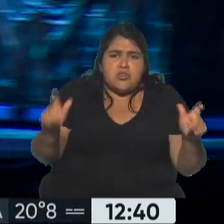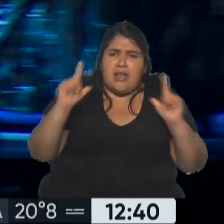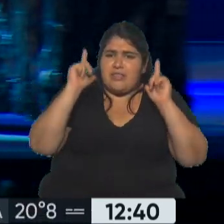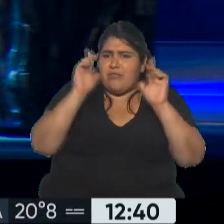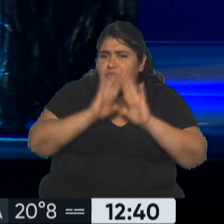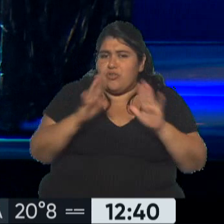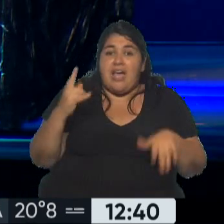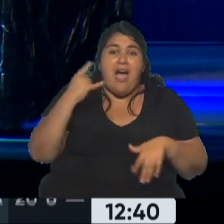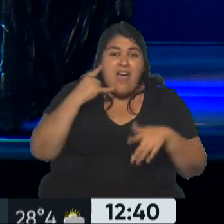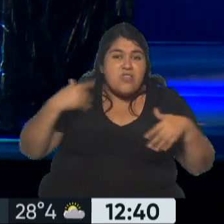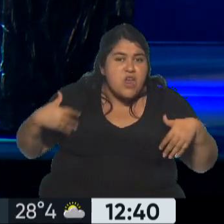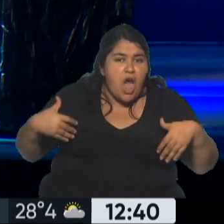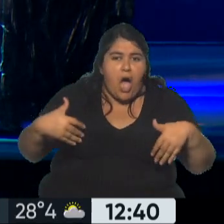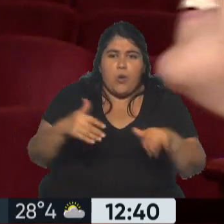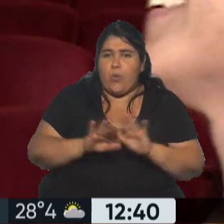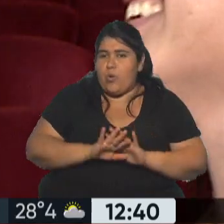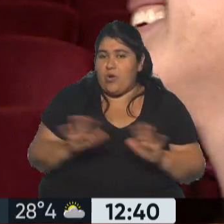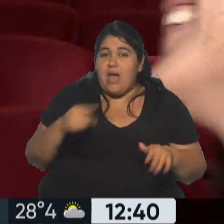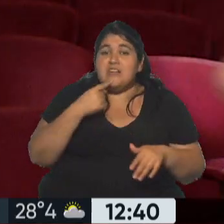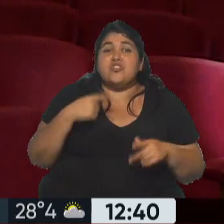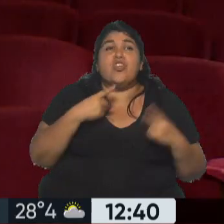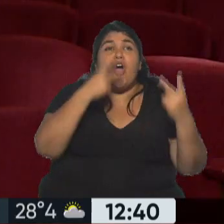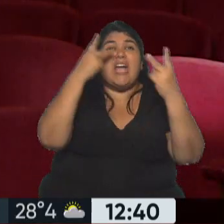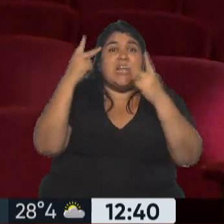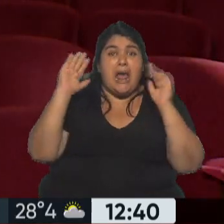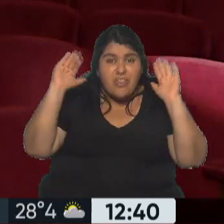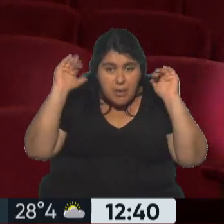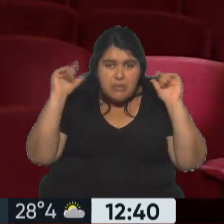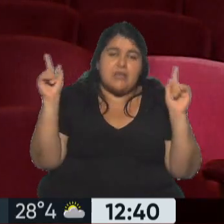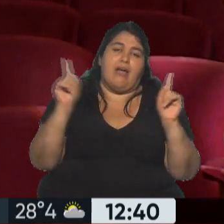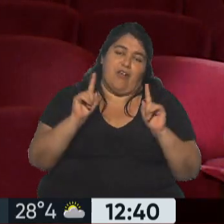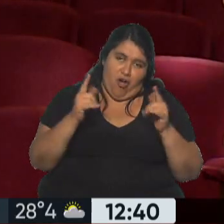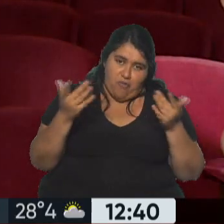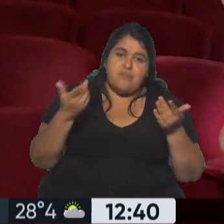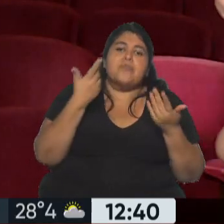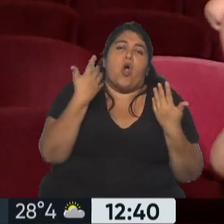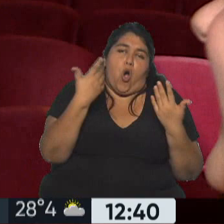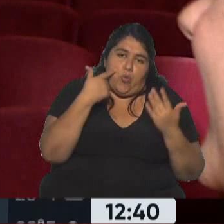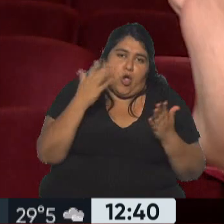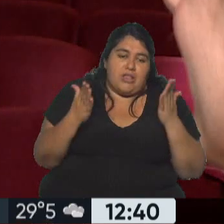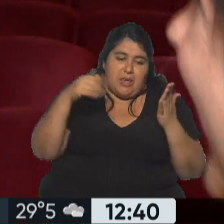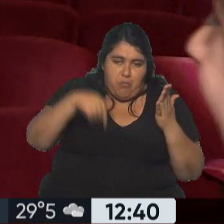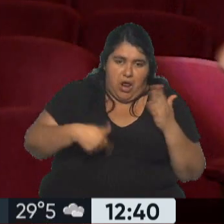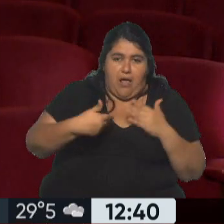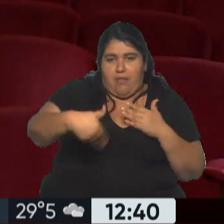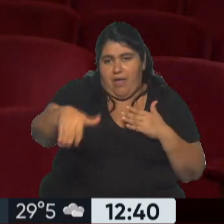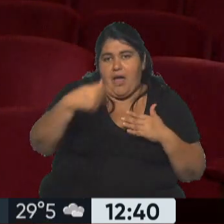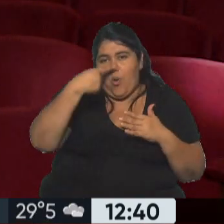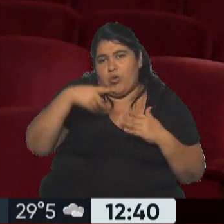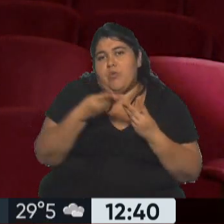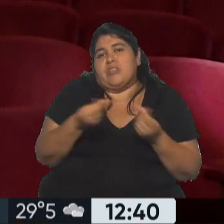Drácula, por más que diga gira despedida. Yo creo que sí. O sea, en algún momento va a terminar esta última temporada,